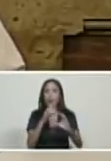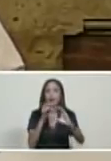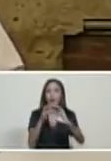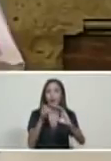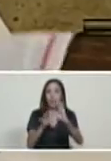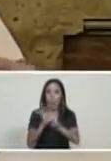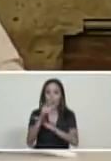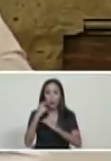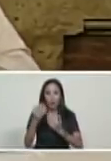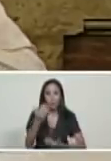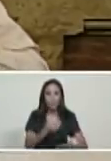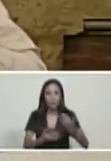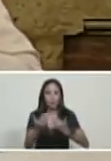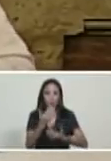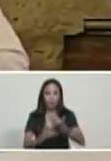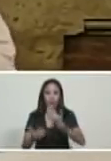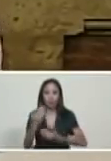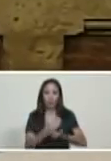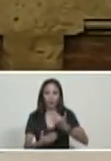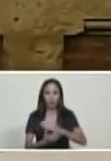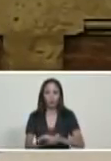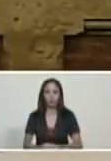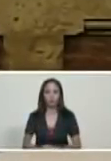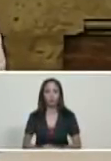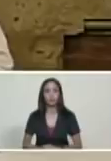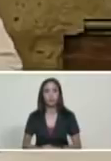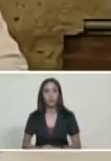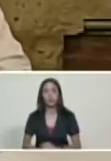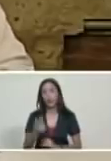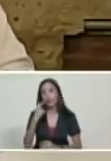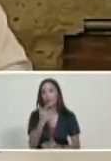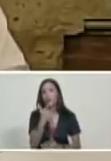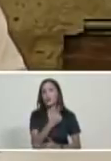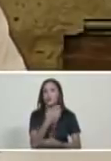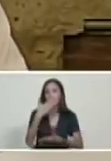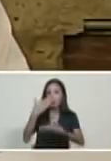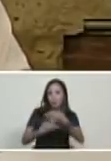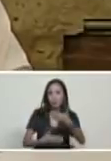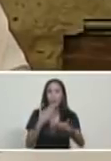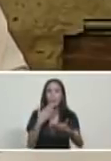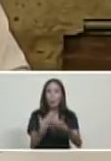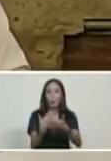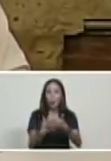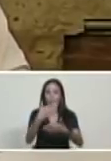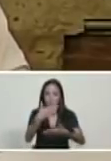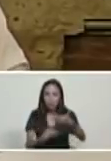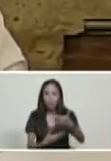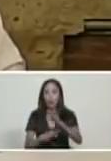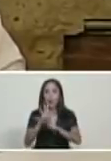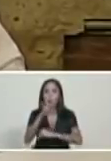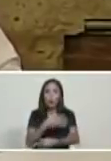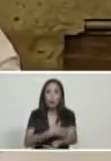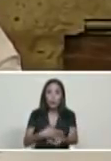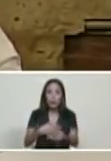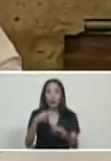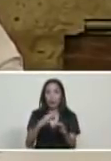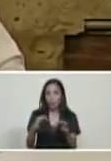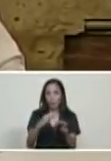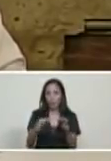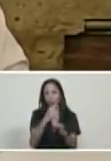de la patria y de la plataforma Patria. Me están solicitando la emisión de 4 millones de